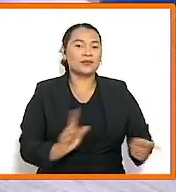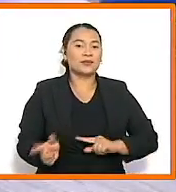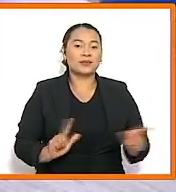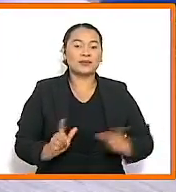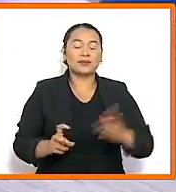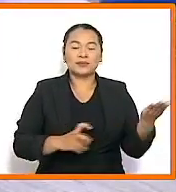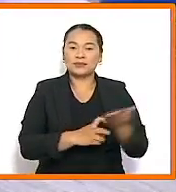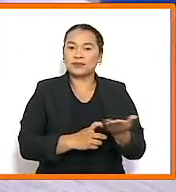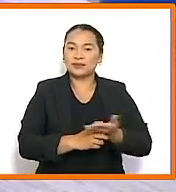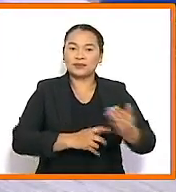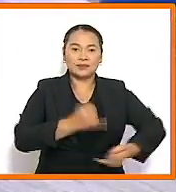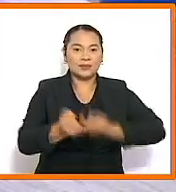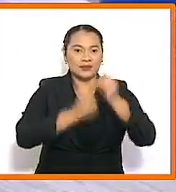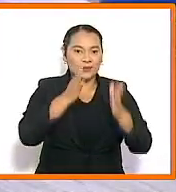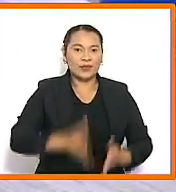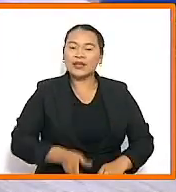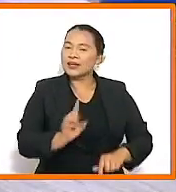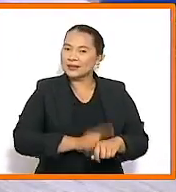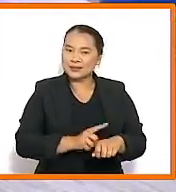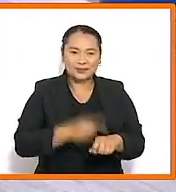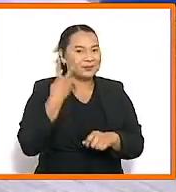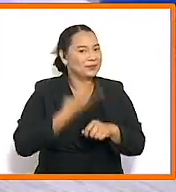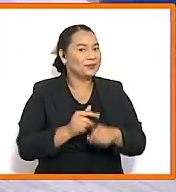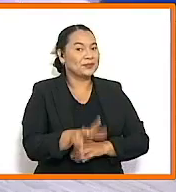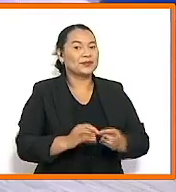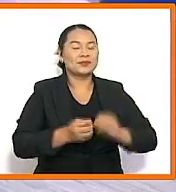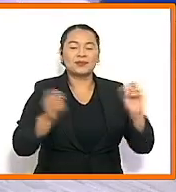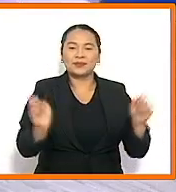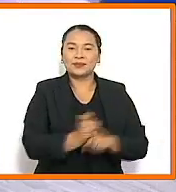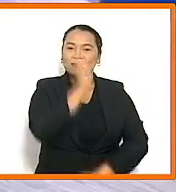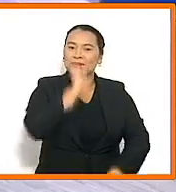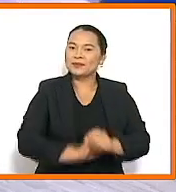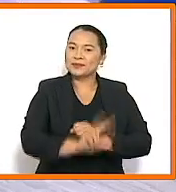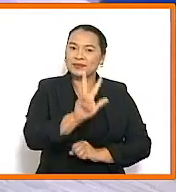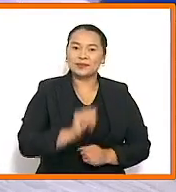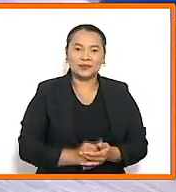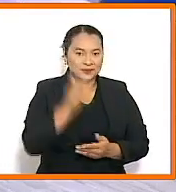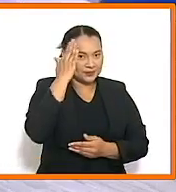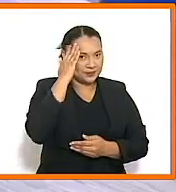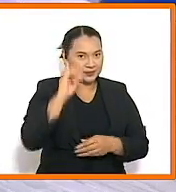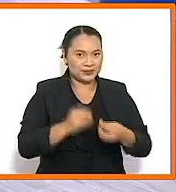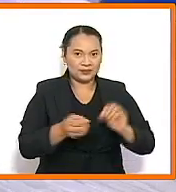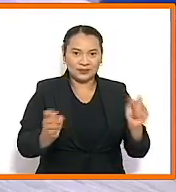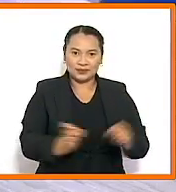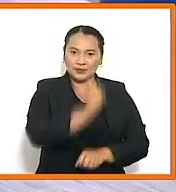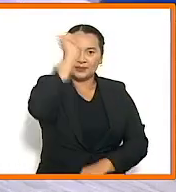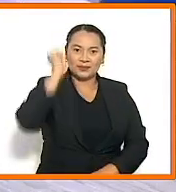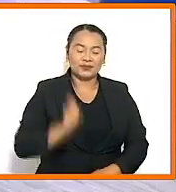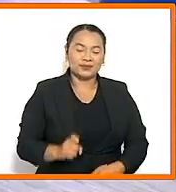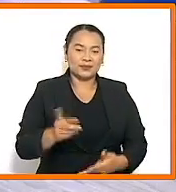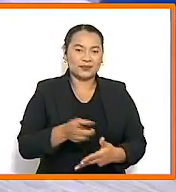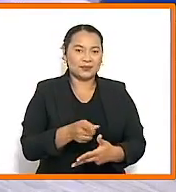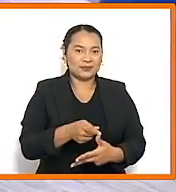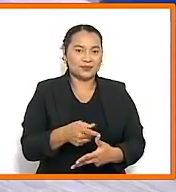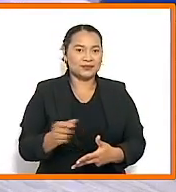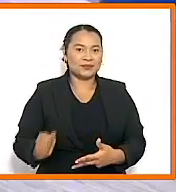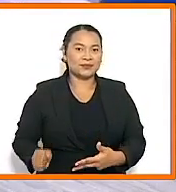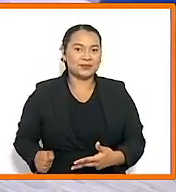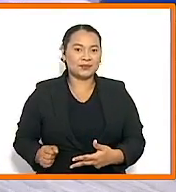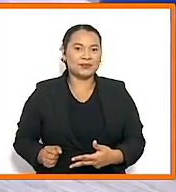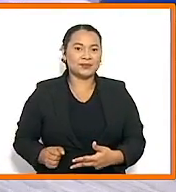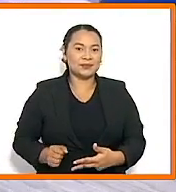querido jugador, porque se vienen esos tres números favorecidos. Viene tu primer número ganador, atentos. Y este es